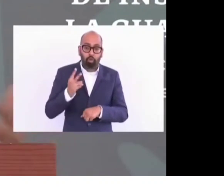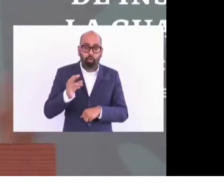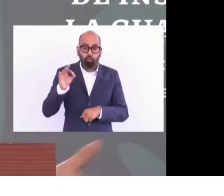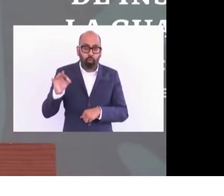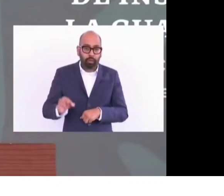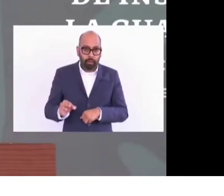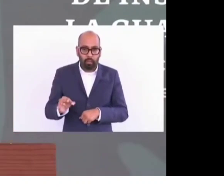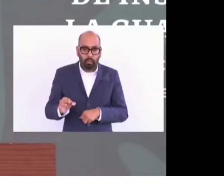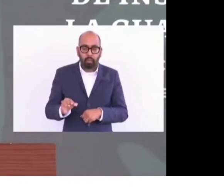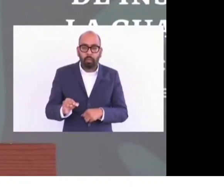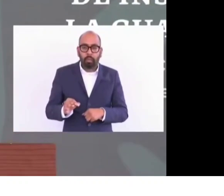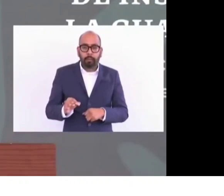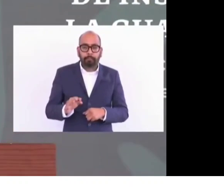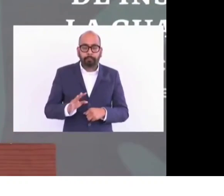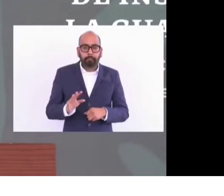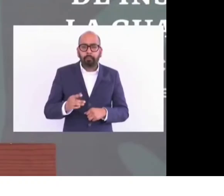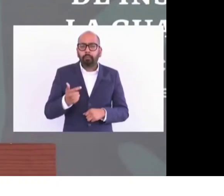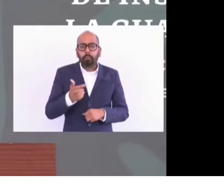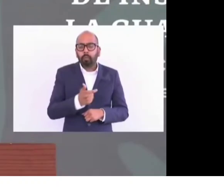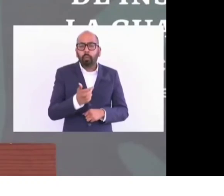de 170 pesos diarios.